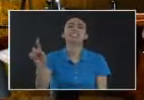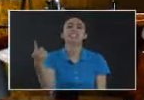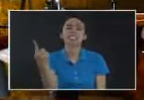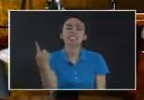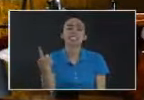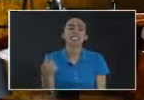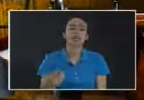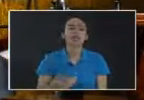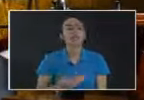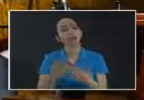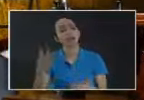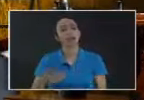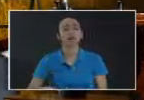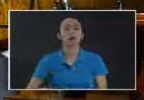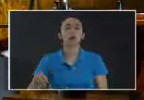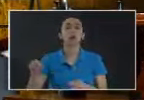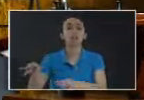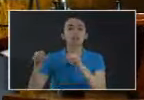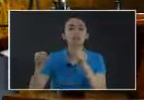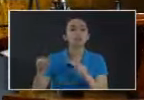¿Vamos a ir a llamar aquí a dos cuadras?